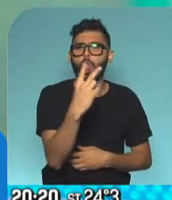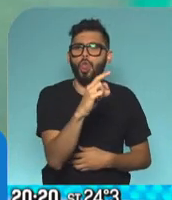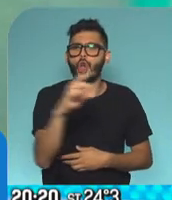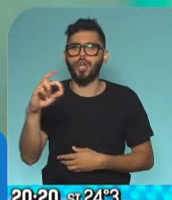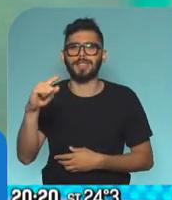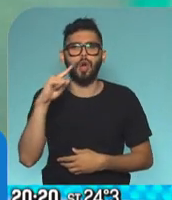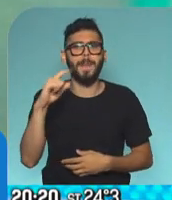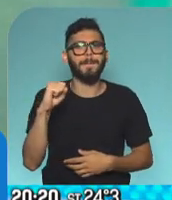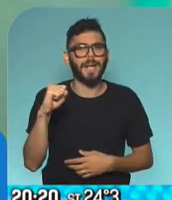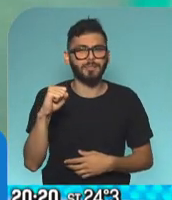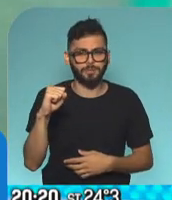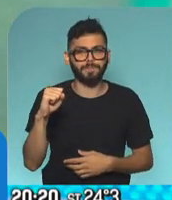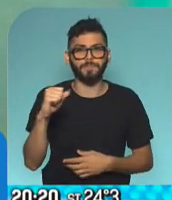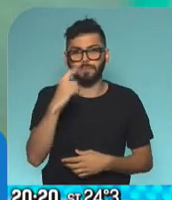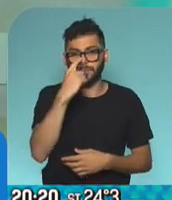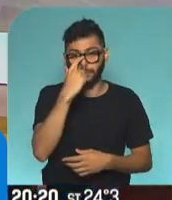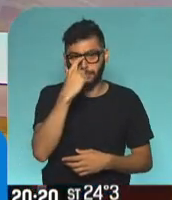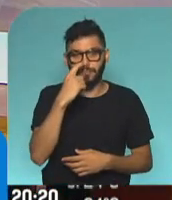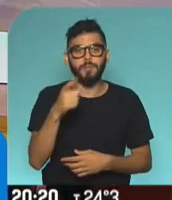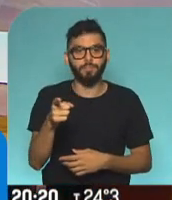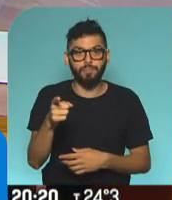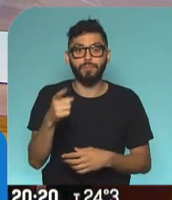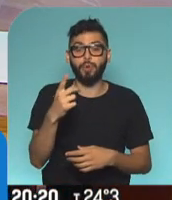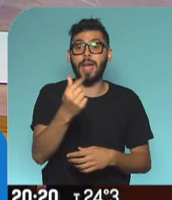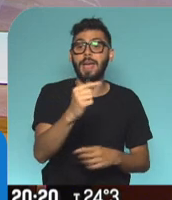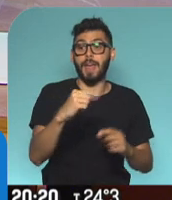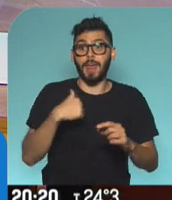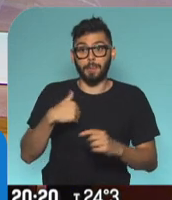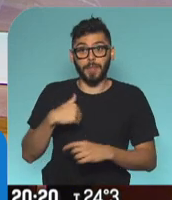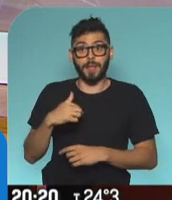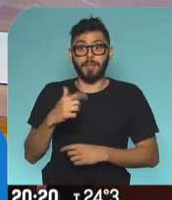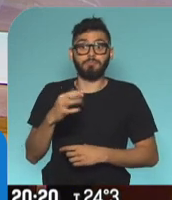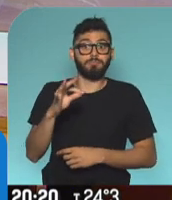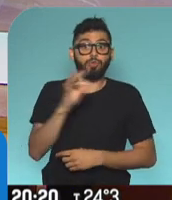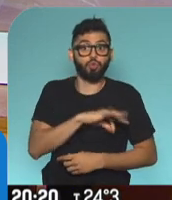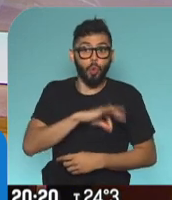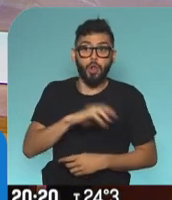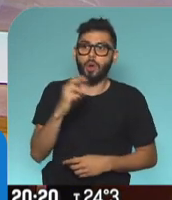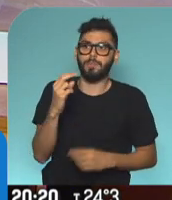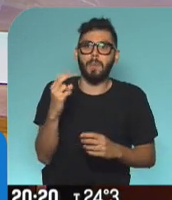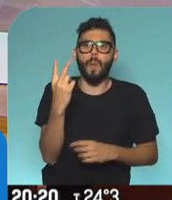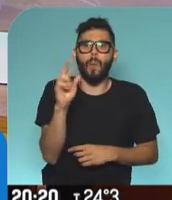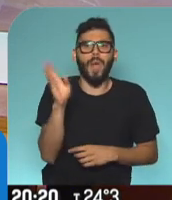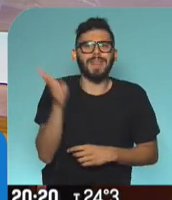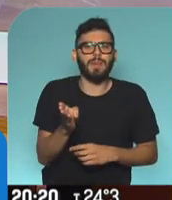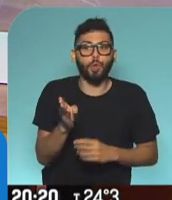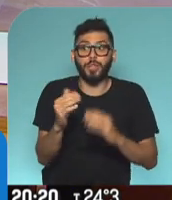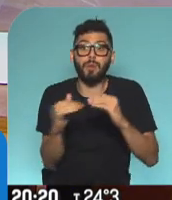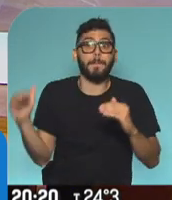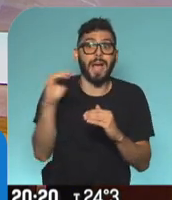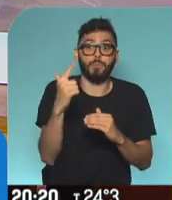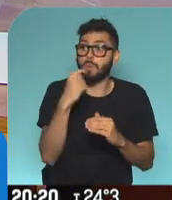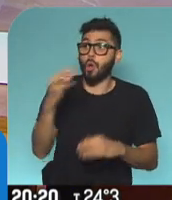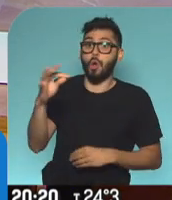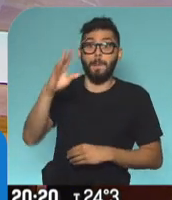pueden afectar a marguerite proyectos exclusivos el 20 por ciento de tu haber vale decir que la cuota no puede ser no puede superar el 20 por ciento de lo que vos